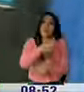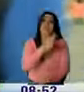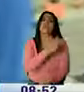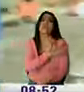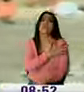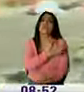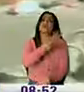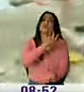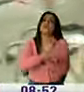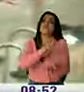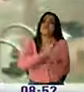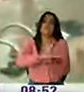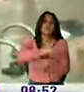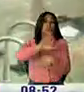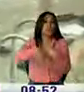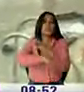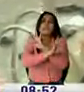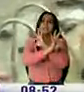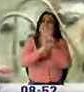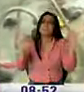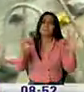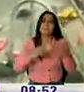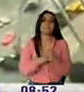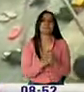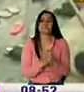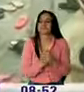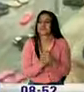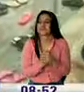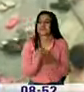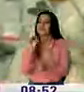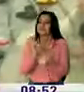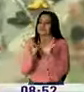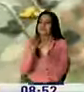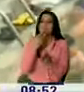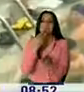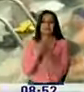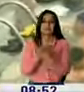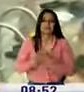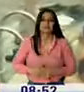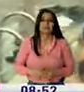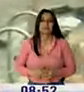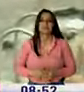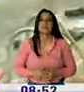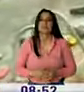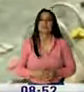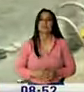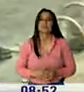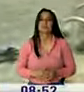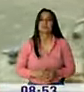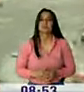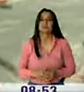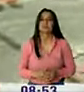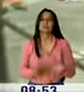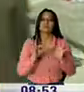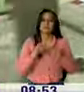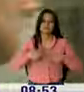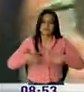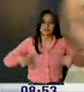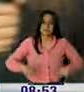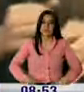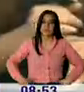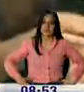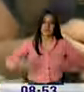todo acá es nítido. Perfecto, muchísimas gracias, don Eduardo. Entonces, ahí a ponernos el terno de baño, la gorrita,